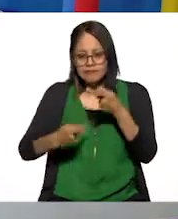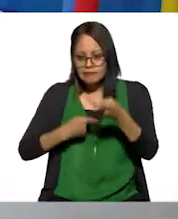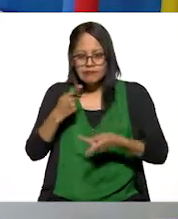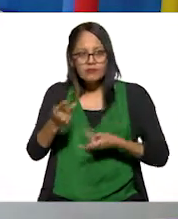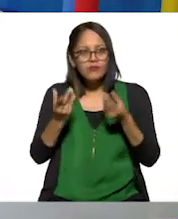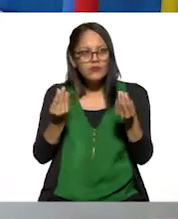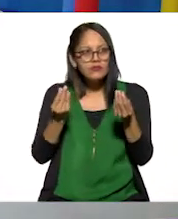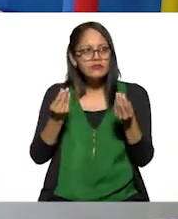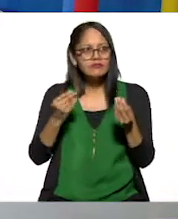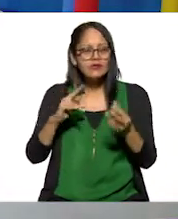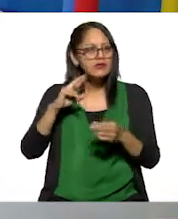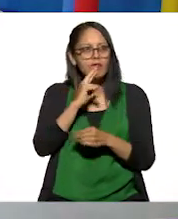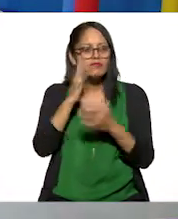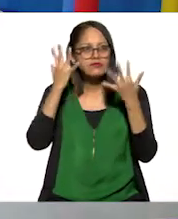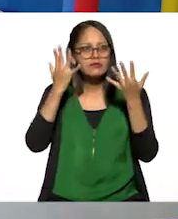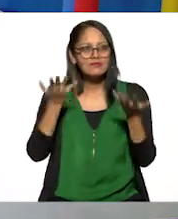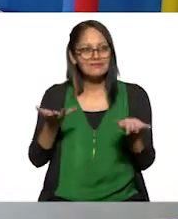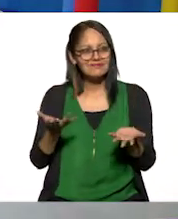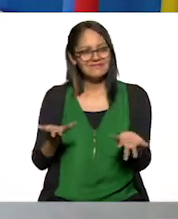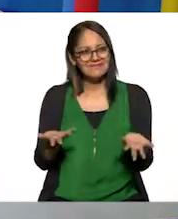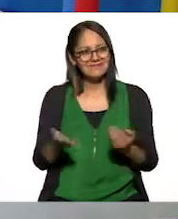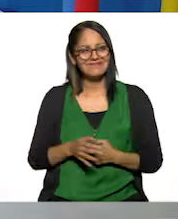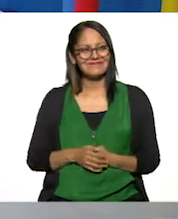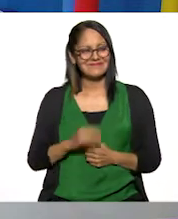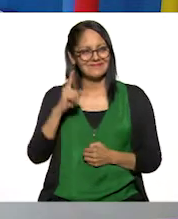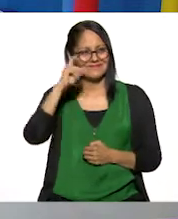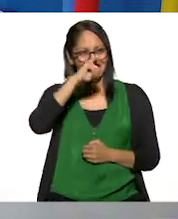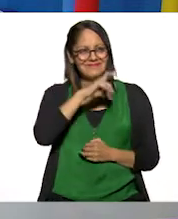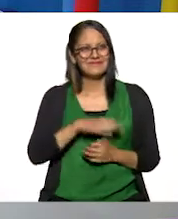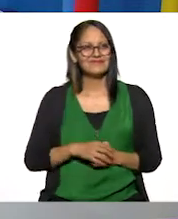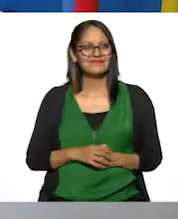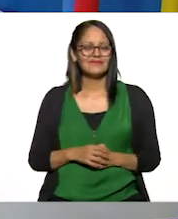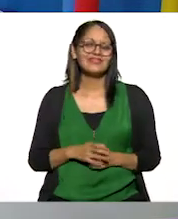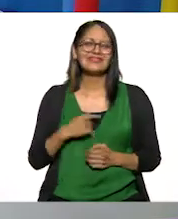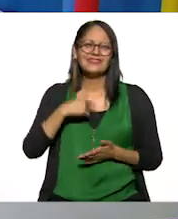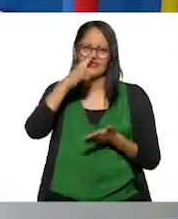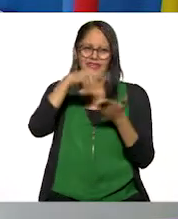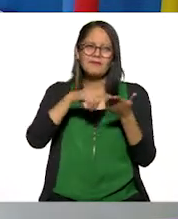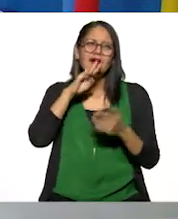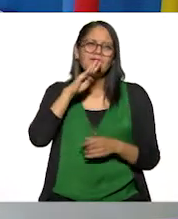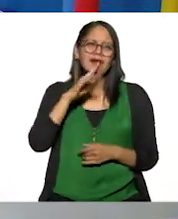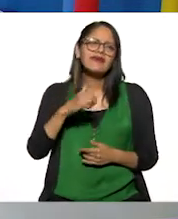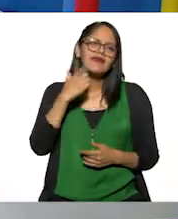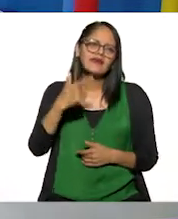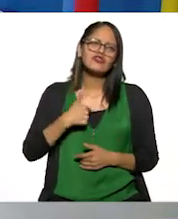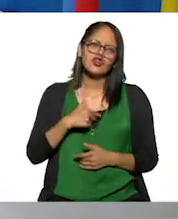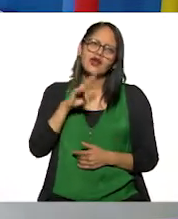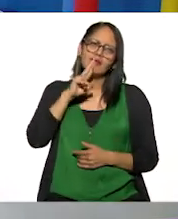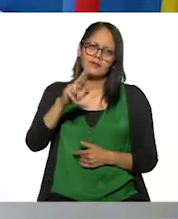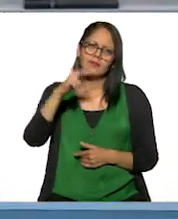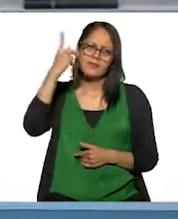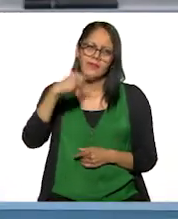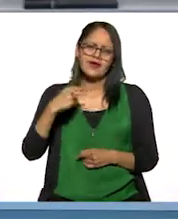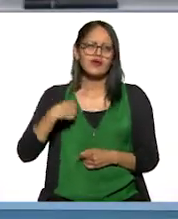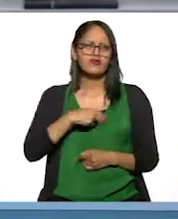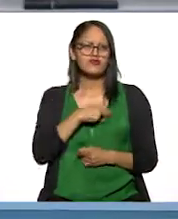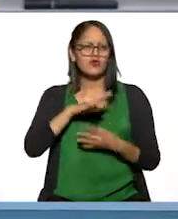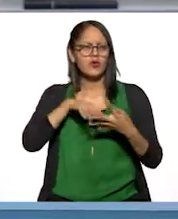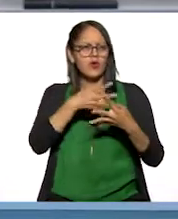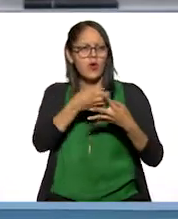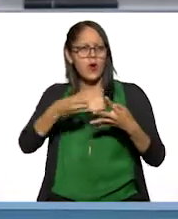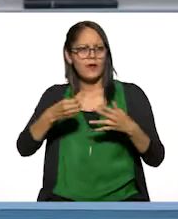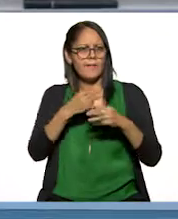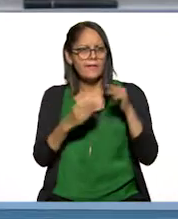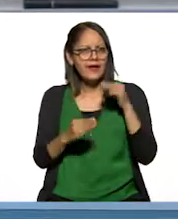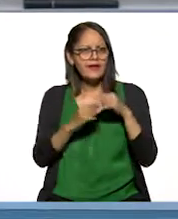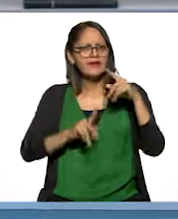así como que de golpe y porrazo, pues está medio difícil. Sí. Es que yo creo que mi mamá quiere que yo le diga todo eso para organizar todas mis materias